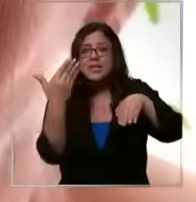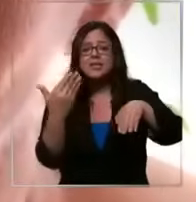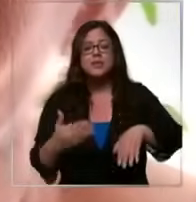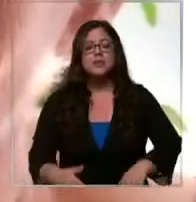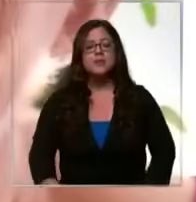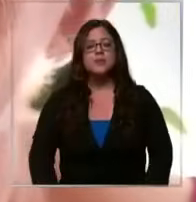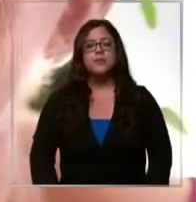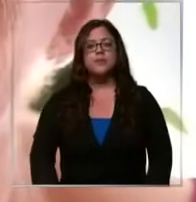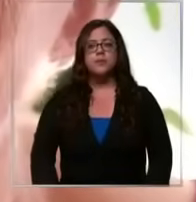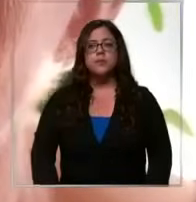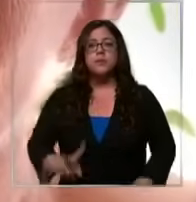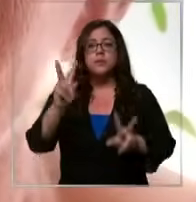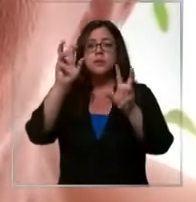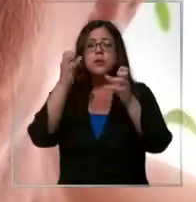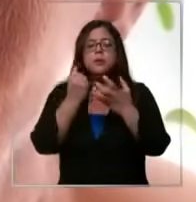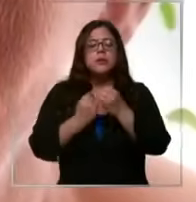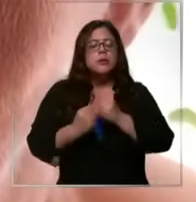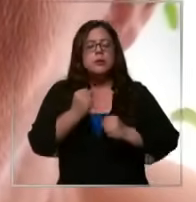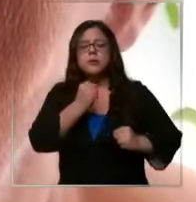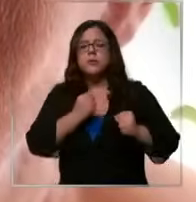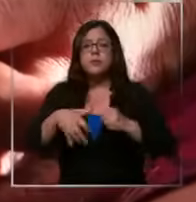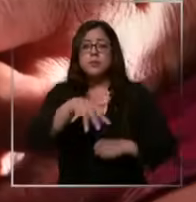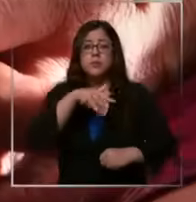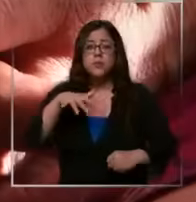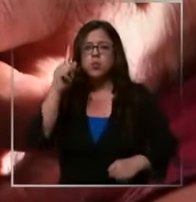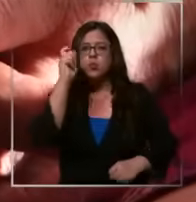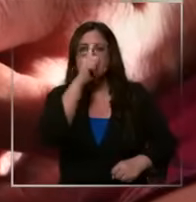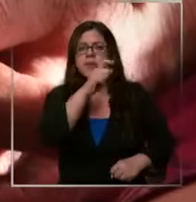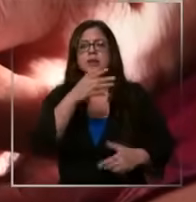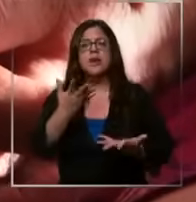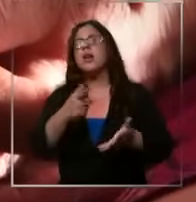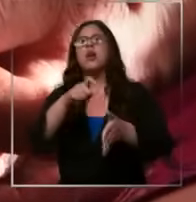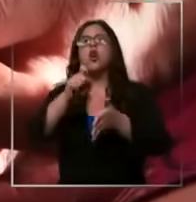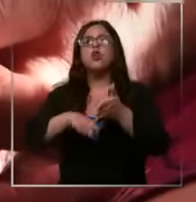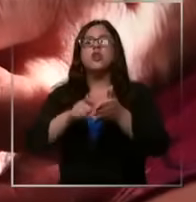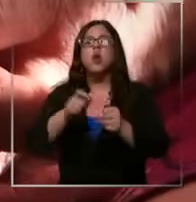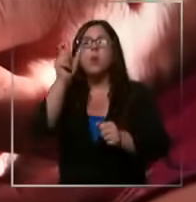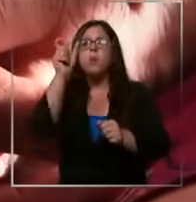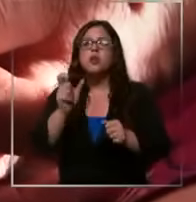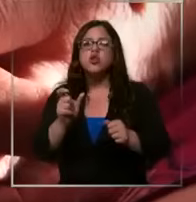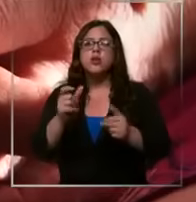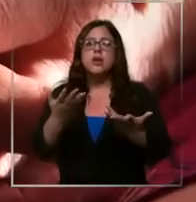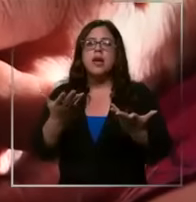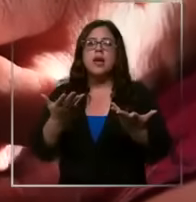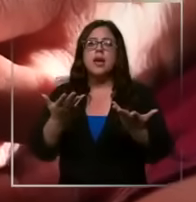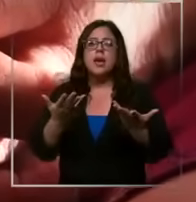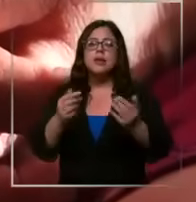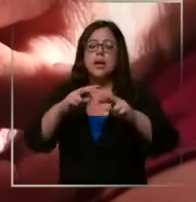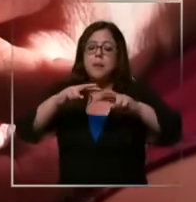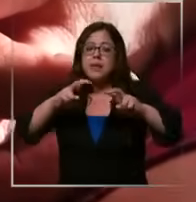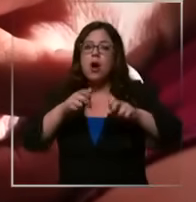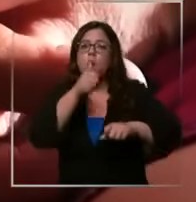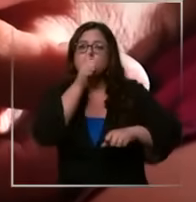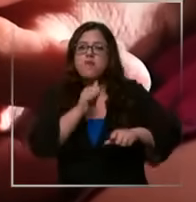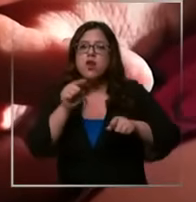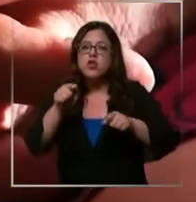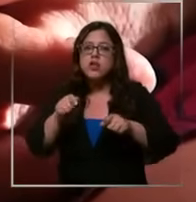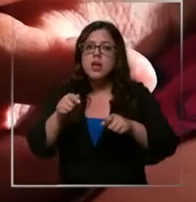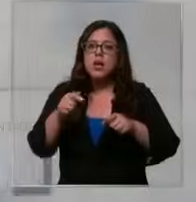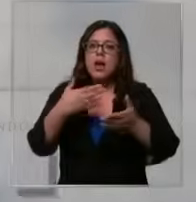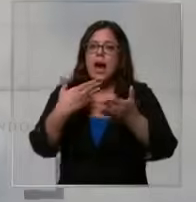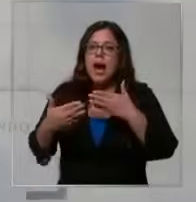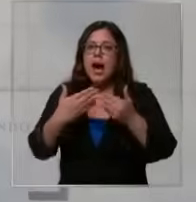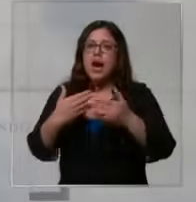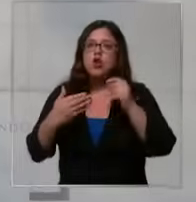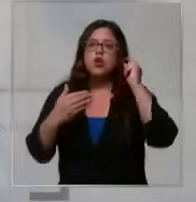Como una medida desesperada ante una situación extrema, contrataron los servicios de un investigador privado. Eso les permitió conocer el paradero